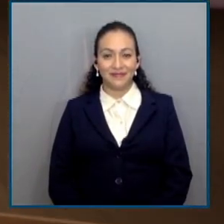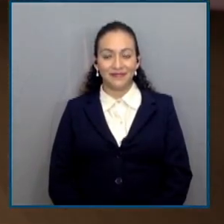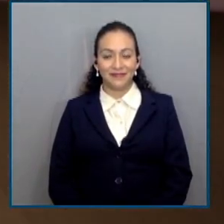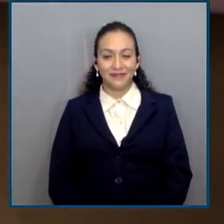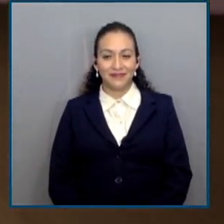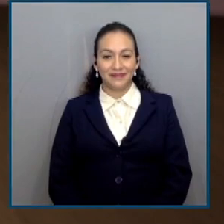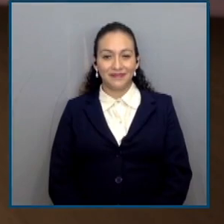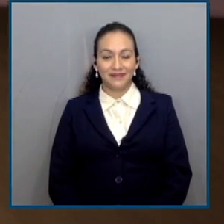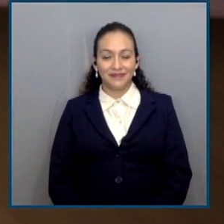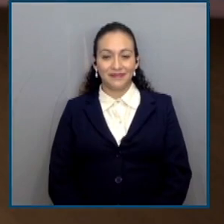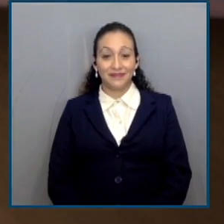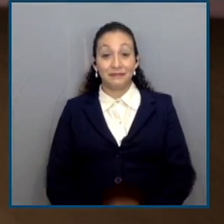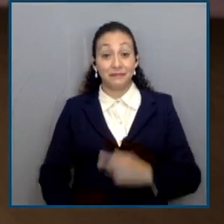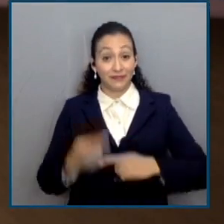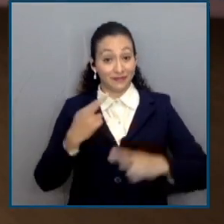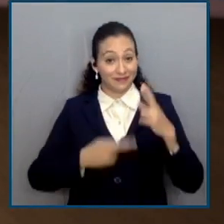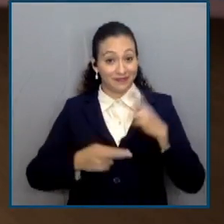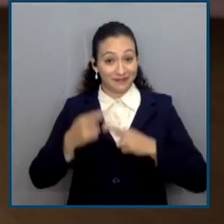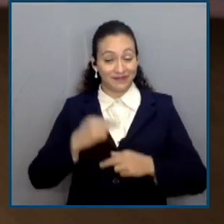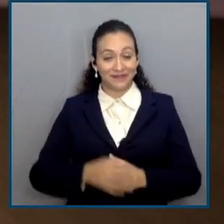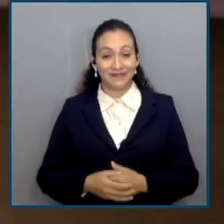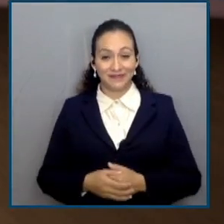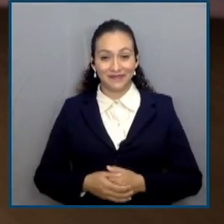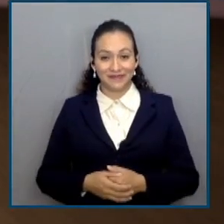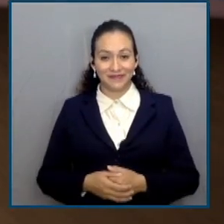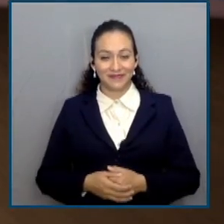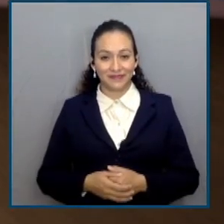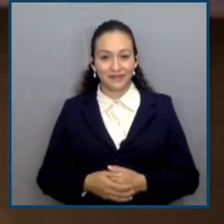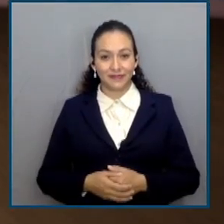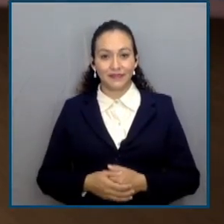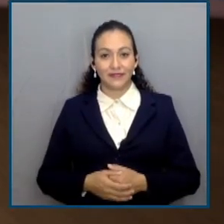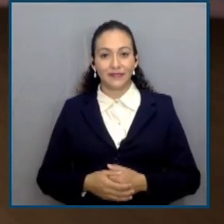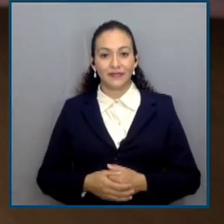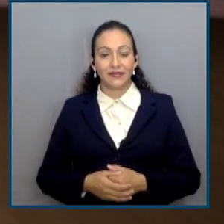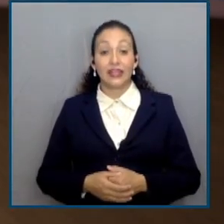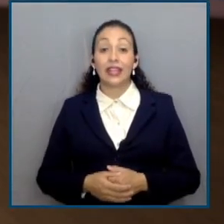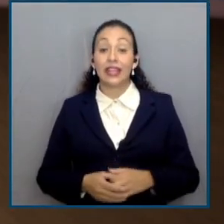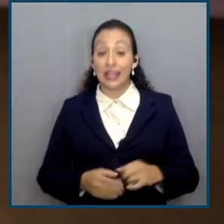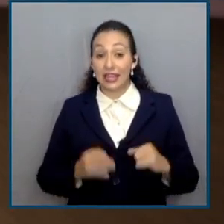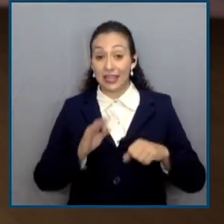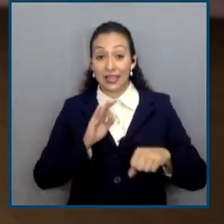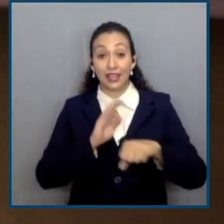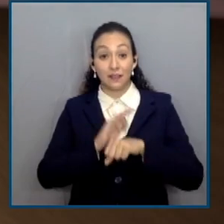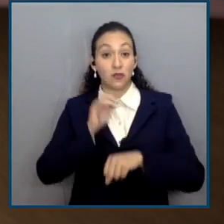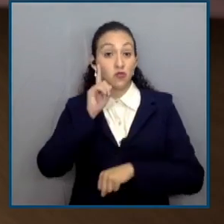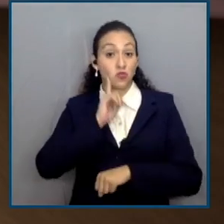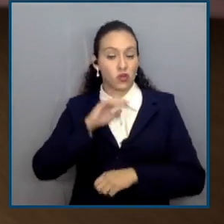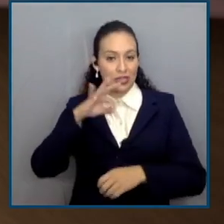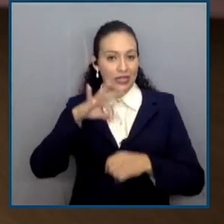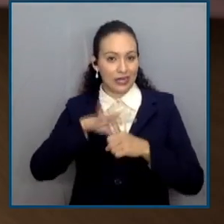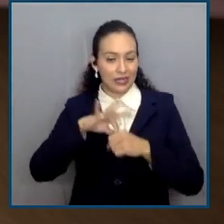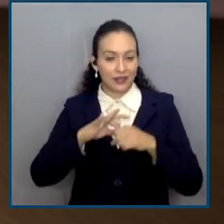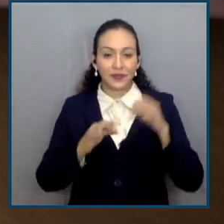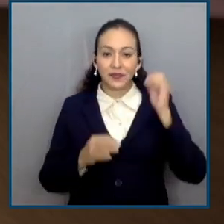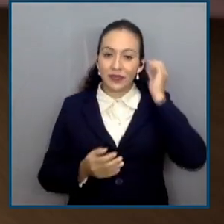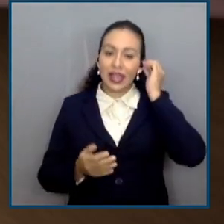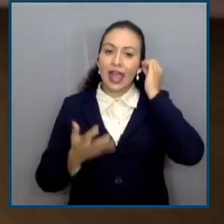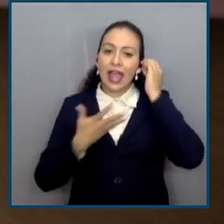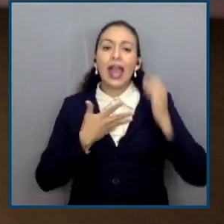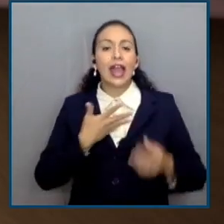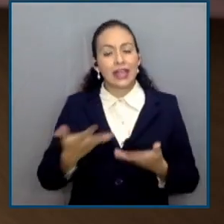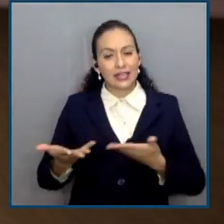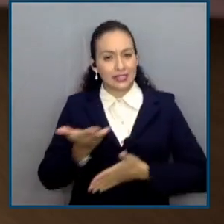Al regresar, la Defensoría Electoral para Mujeres brinda servicios gratuitos de asesoría y